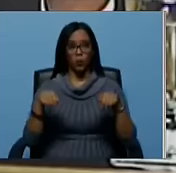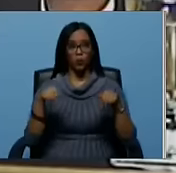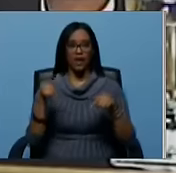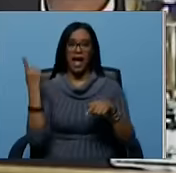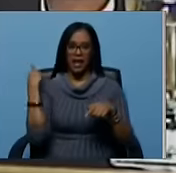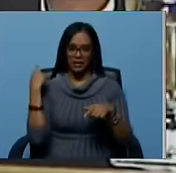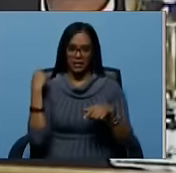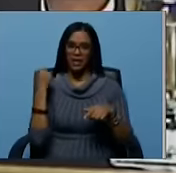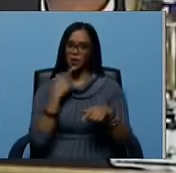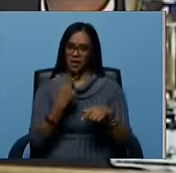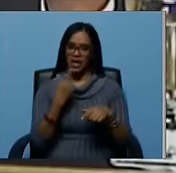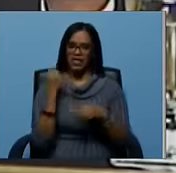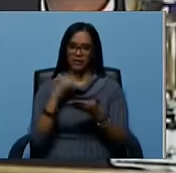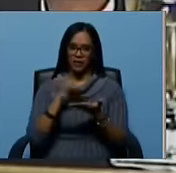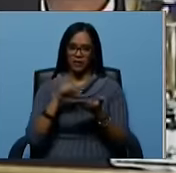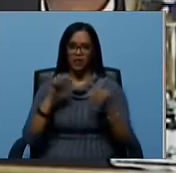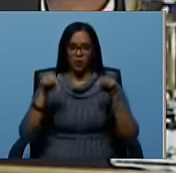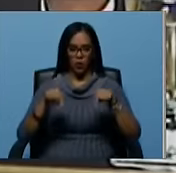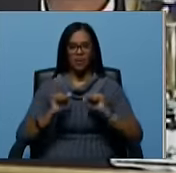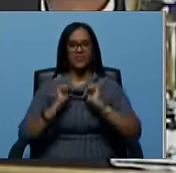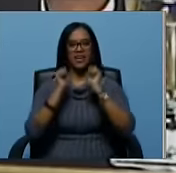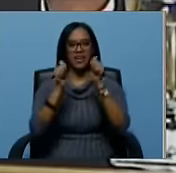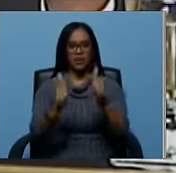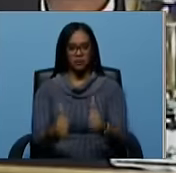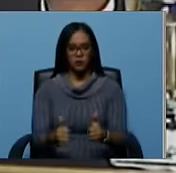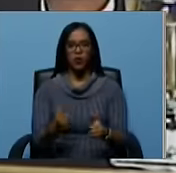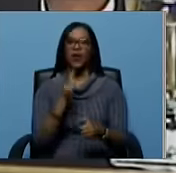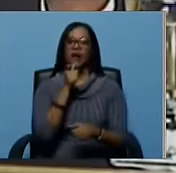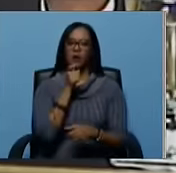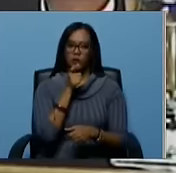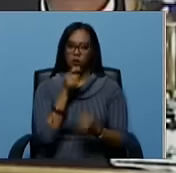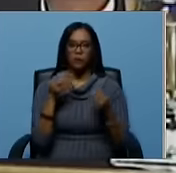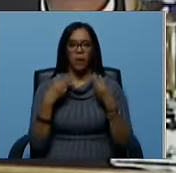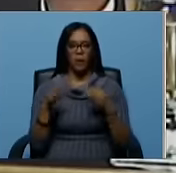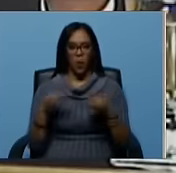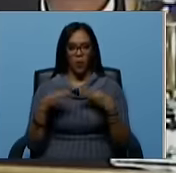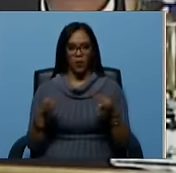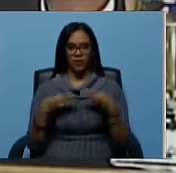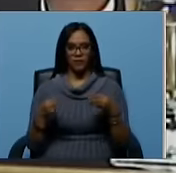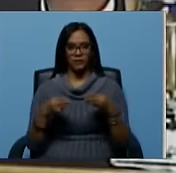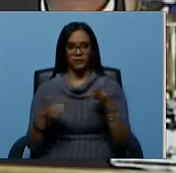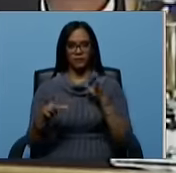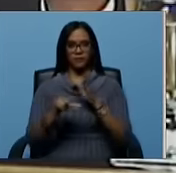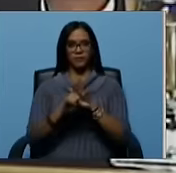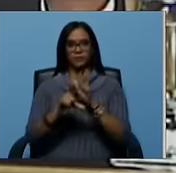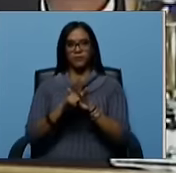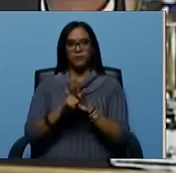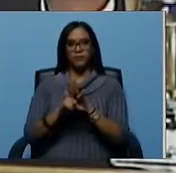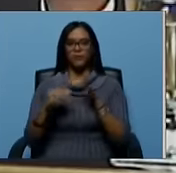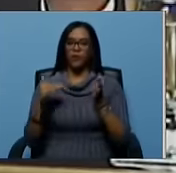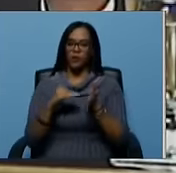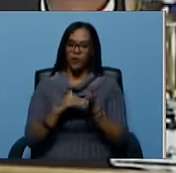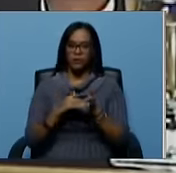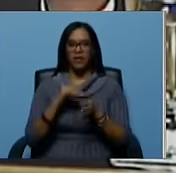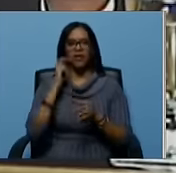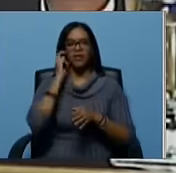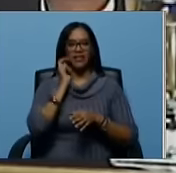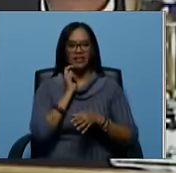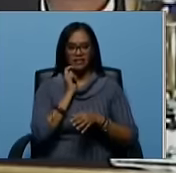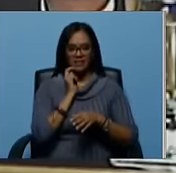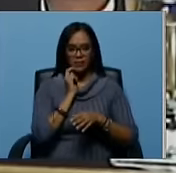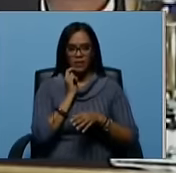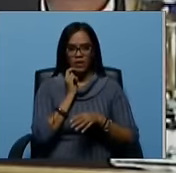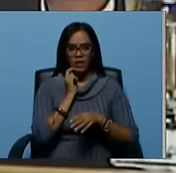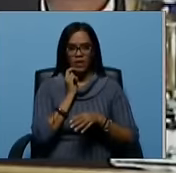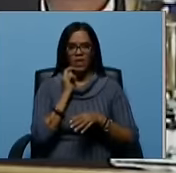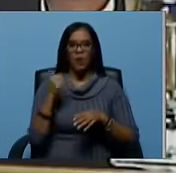ayer lo dije en la Asamblea Nacional y hoy se inició la consulta pública de la ley contra el fascismo,